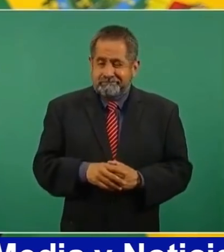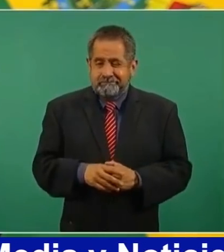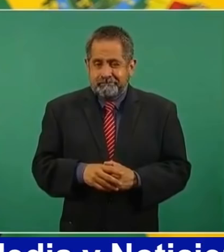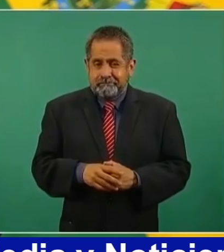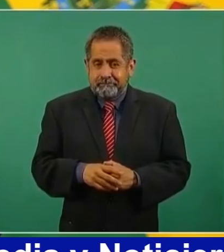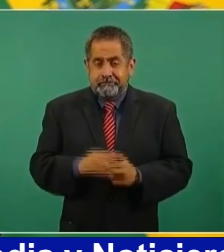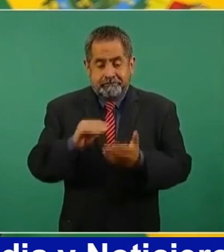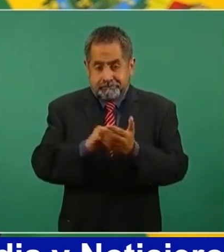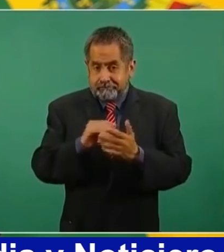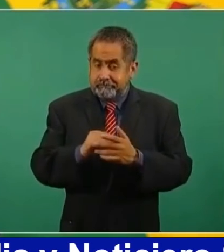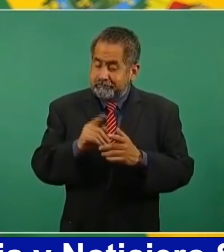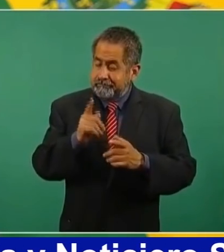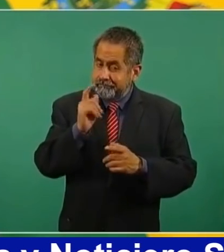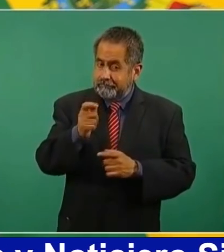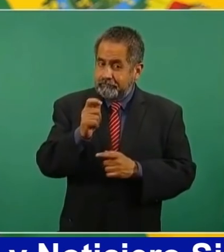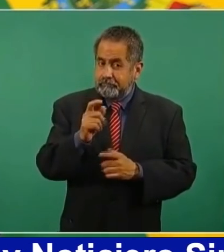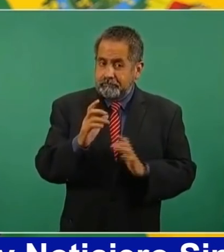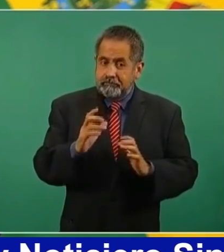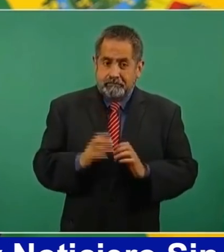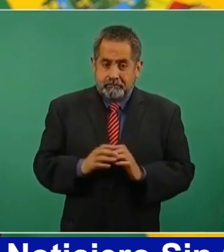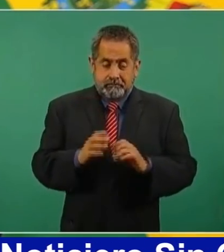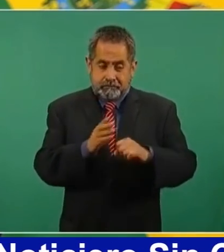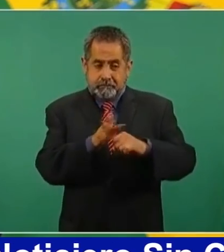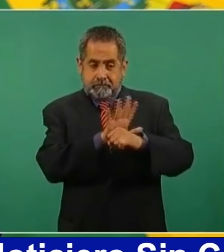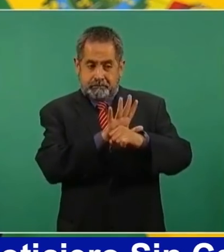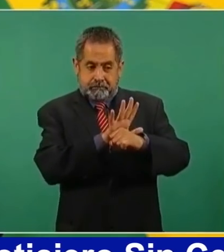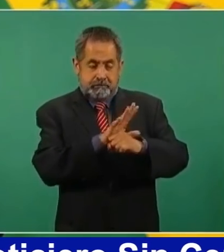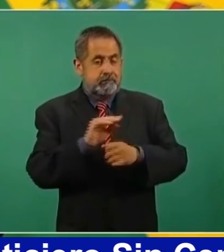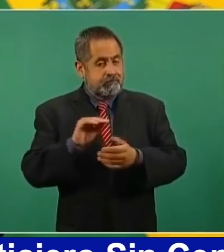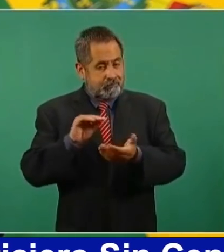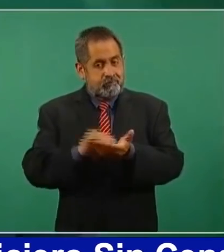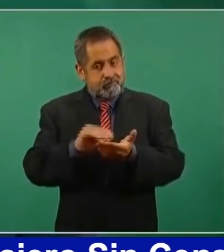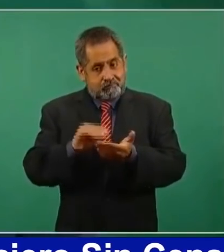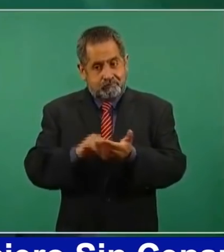que seguir atendiendo la pandemia,